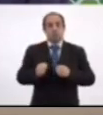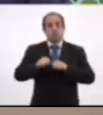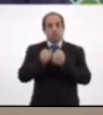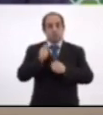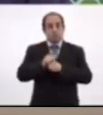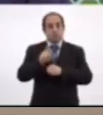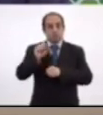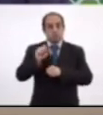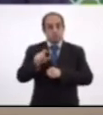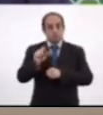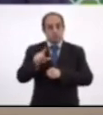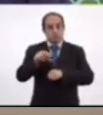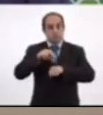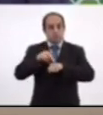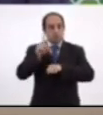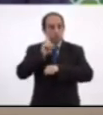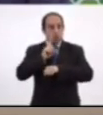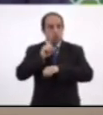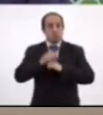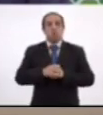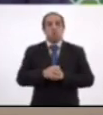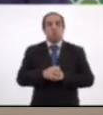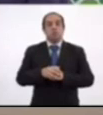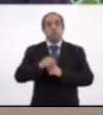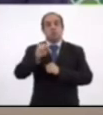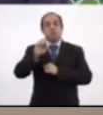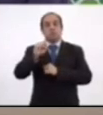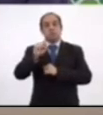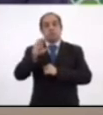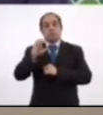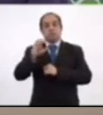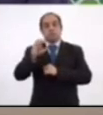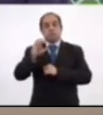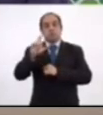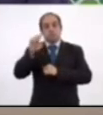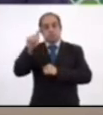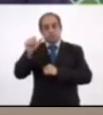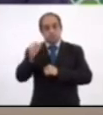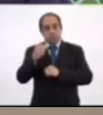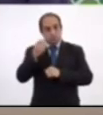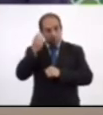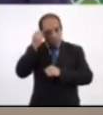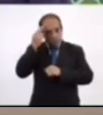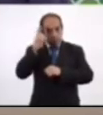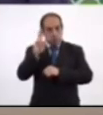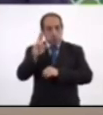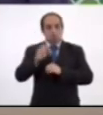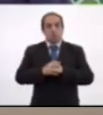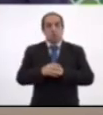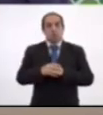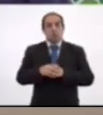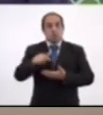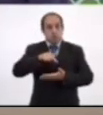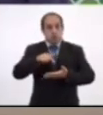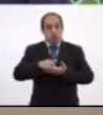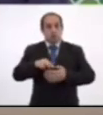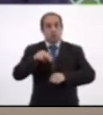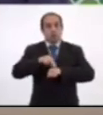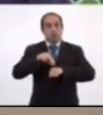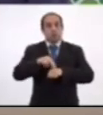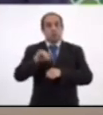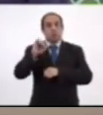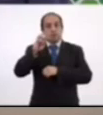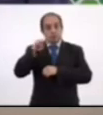doctora Célida Duque, que es la directora de prestaciones médicas del IMSS, nuestra secretaria de Salud,